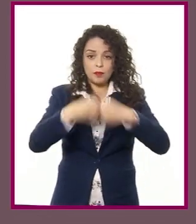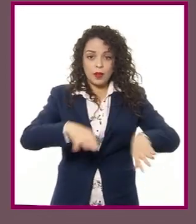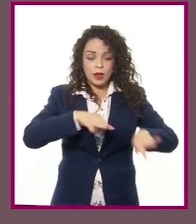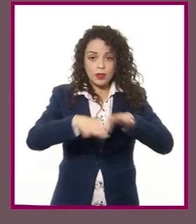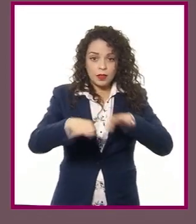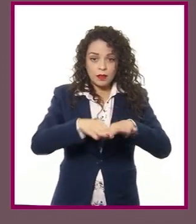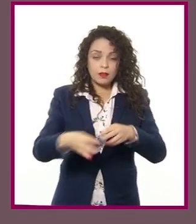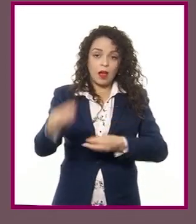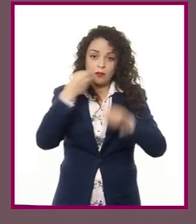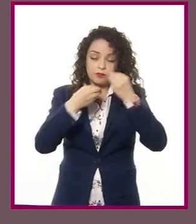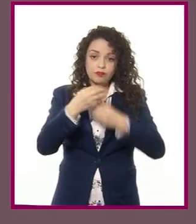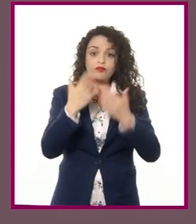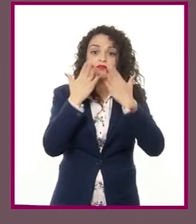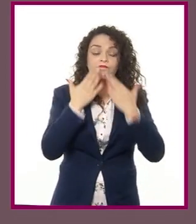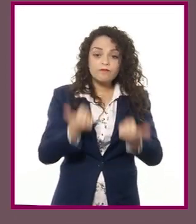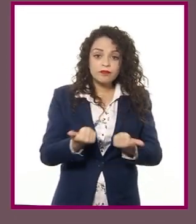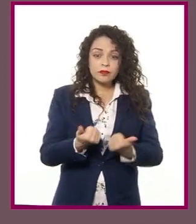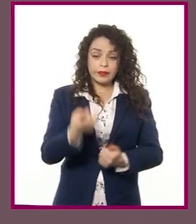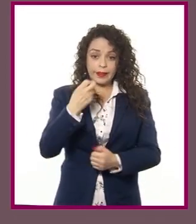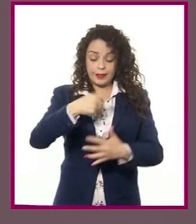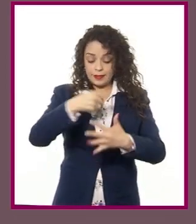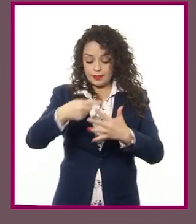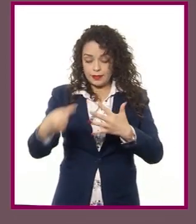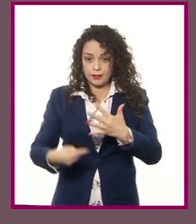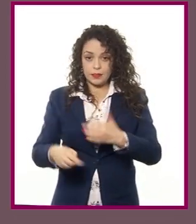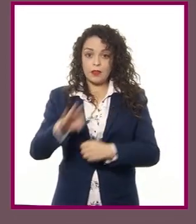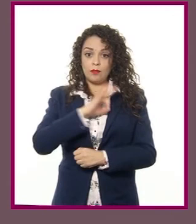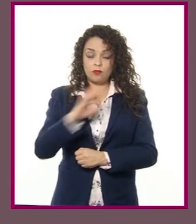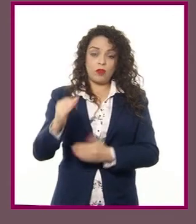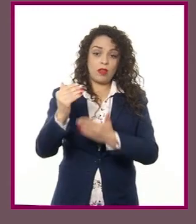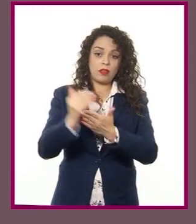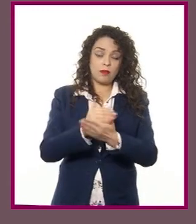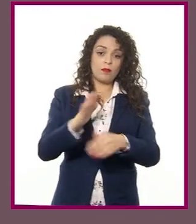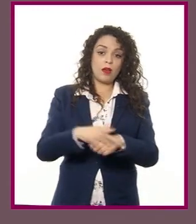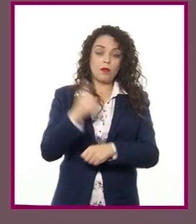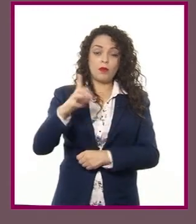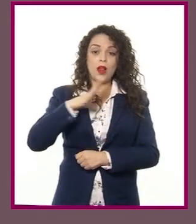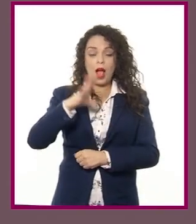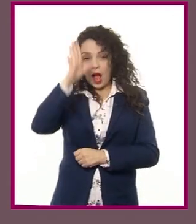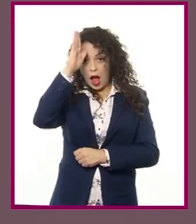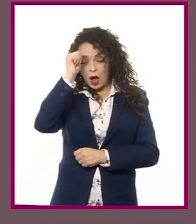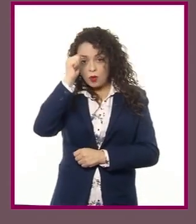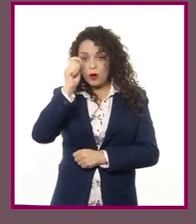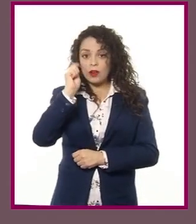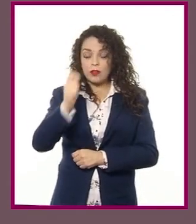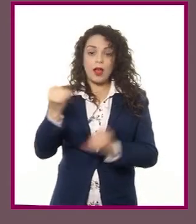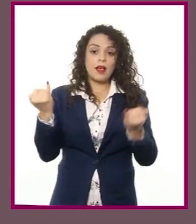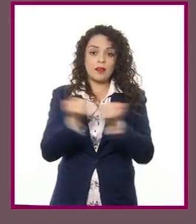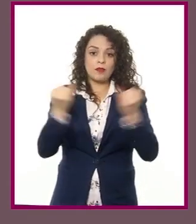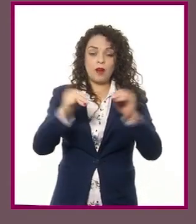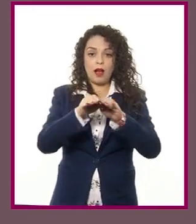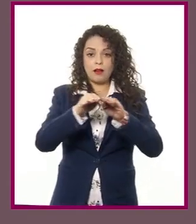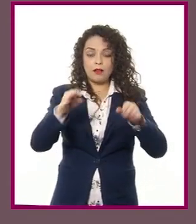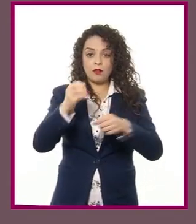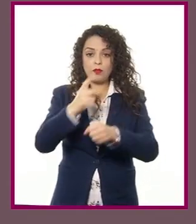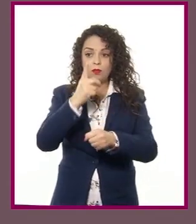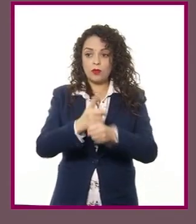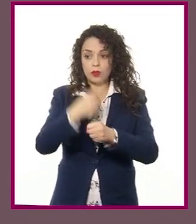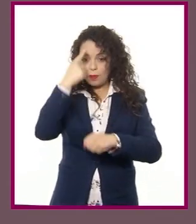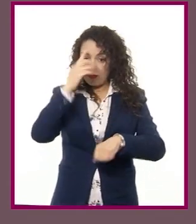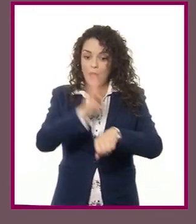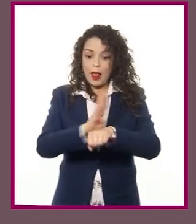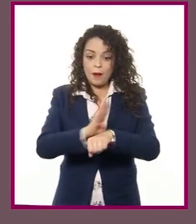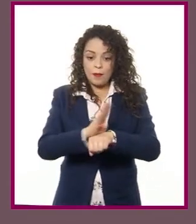dependencia alimentaria, entre otros, pueden ser aminorados si se establecen acuerdos comerciales en igualdad de oportunidades que